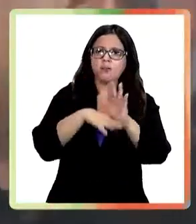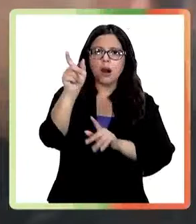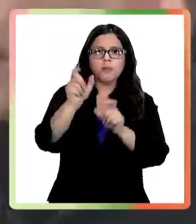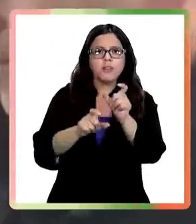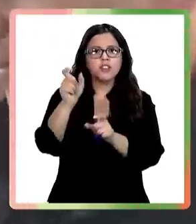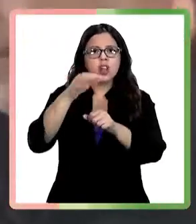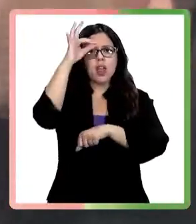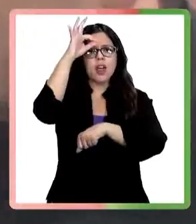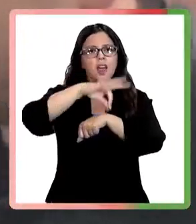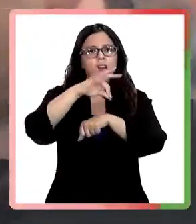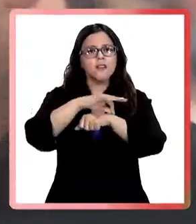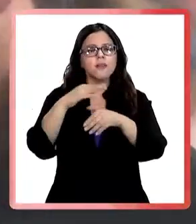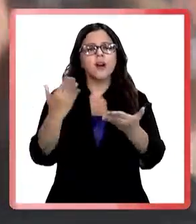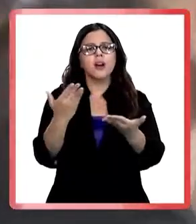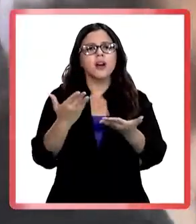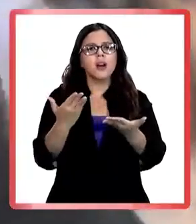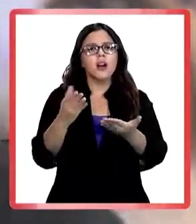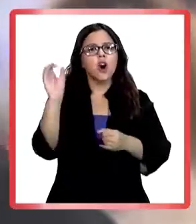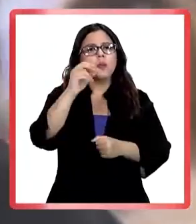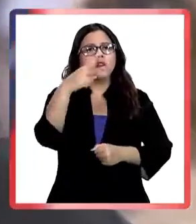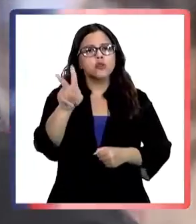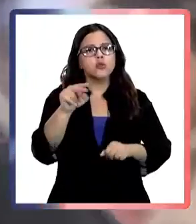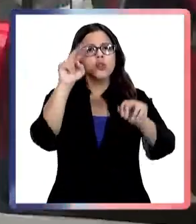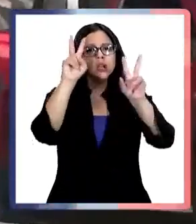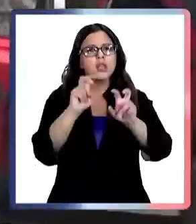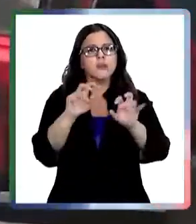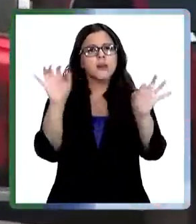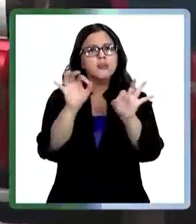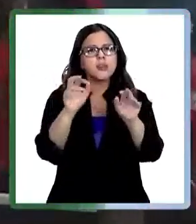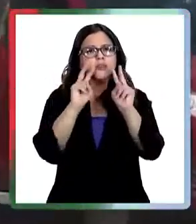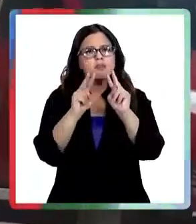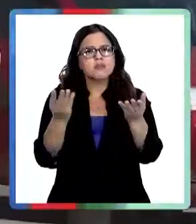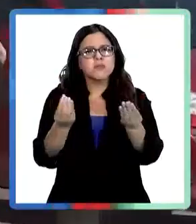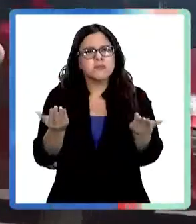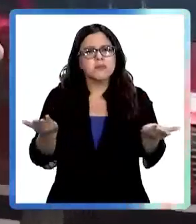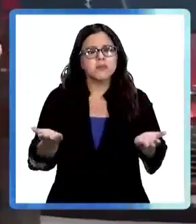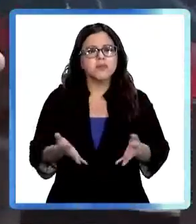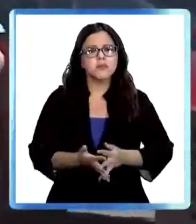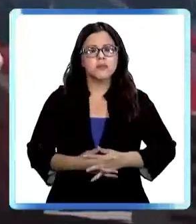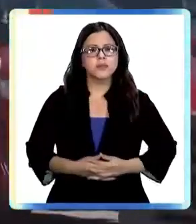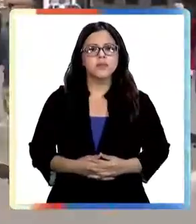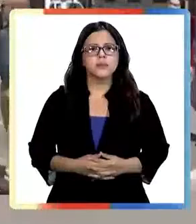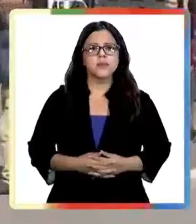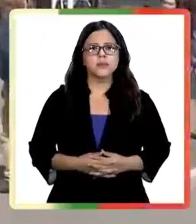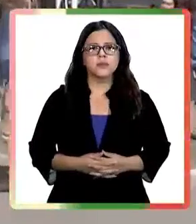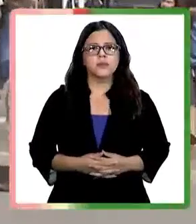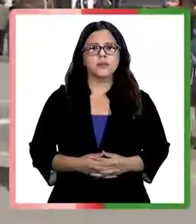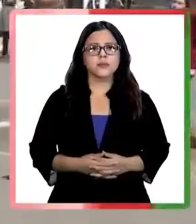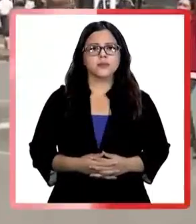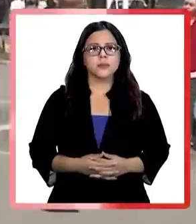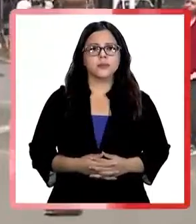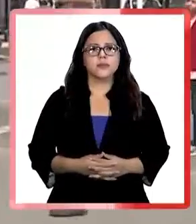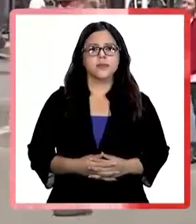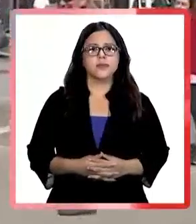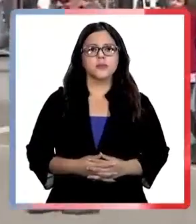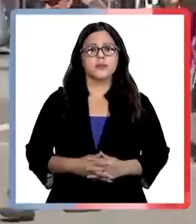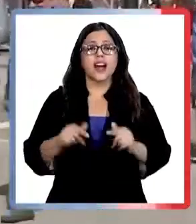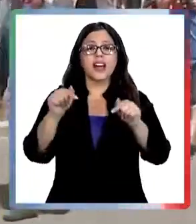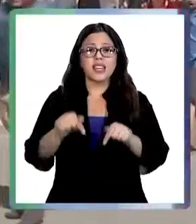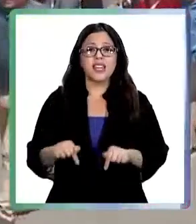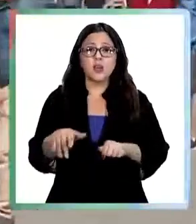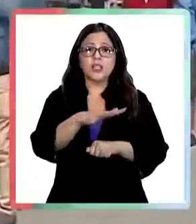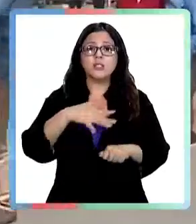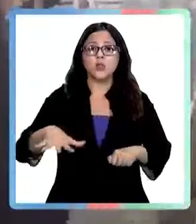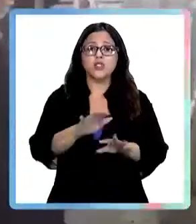pacientes. ¿Cómo podría usted describirnos el panorama que comenzamos a vivir? Estamos con un momento epidemiológico bien especial